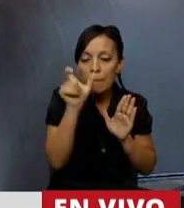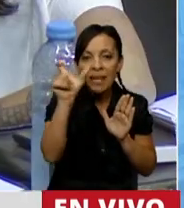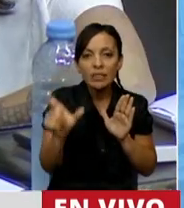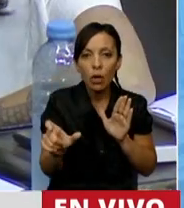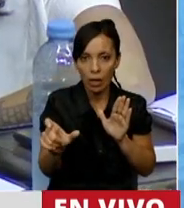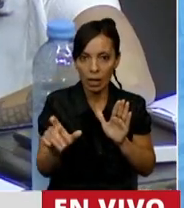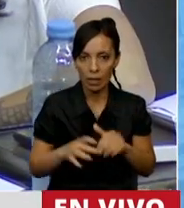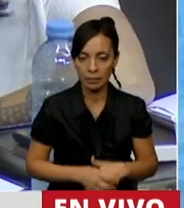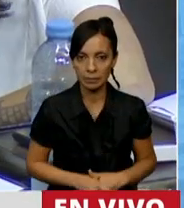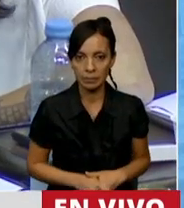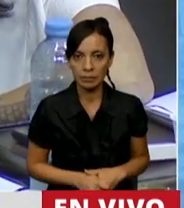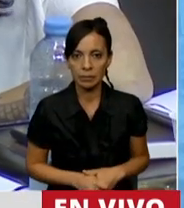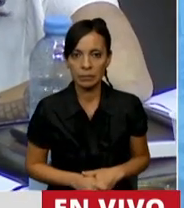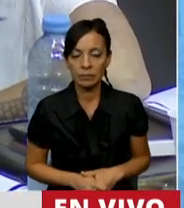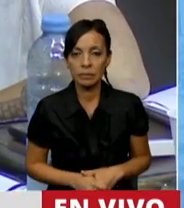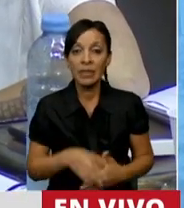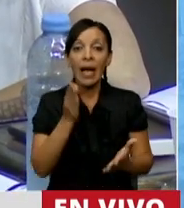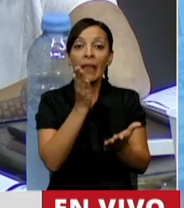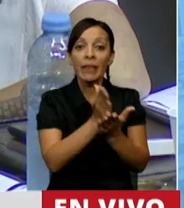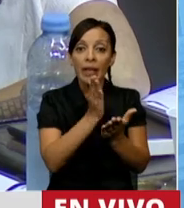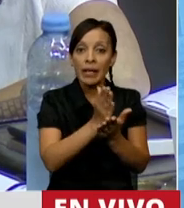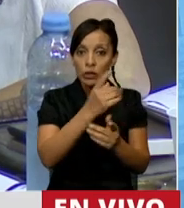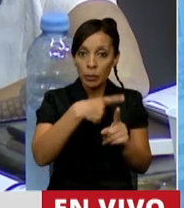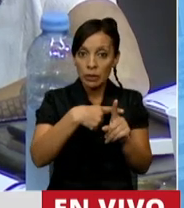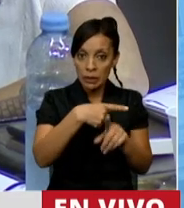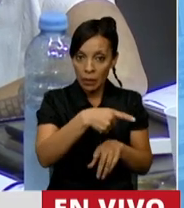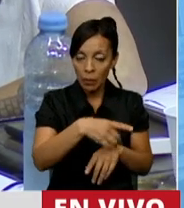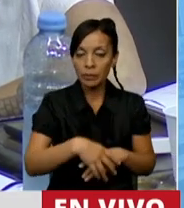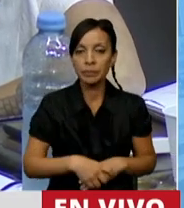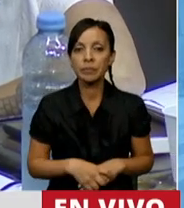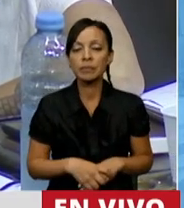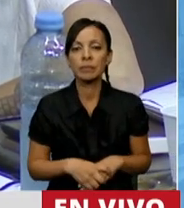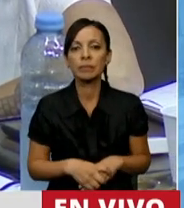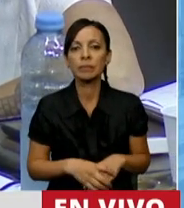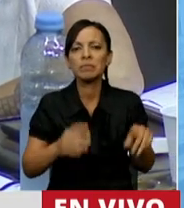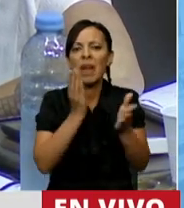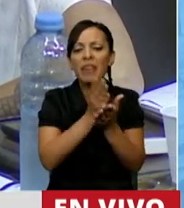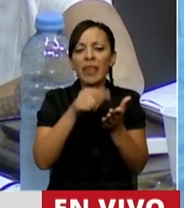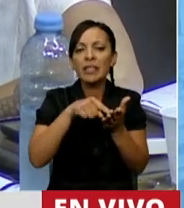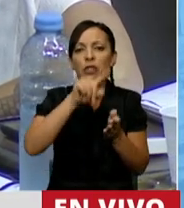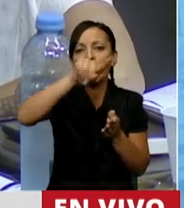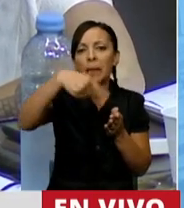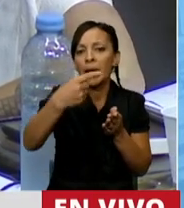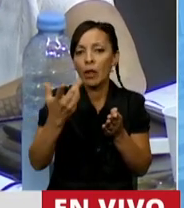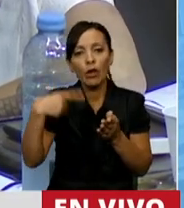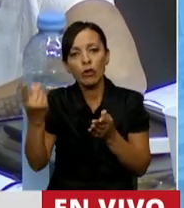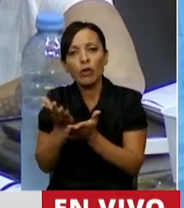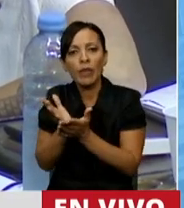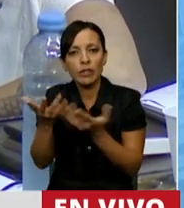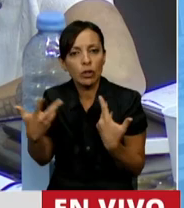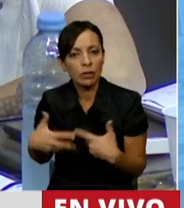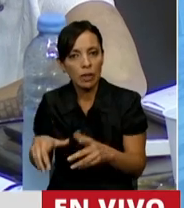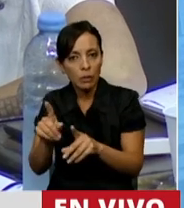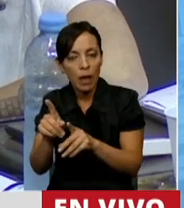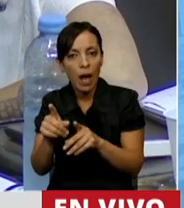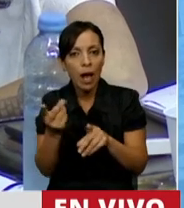humana. Ese derecho positivo que deviene de un derecho natural y que se